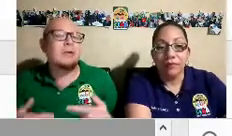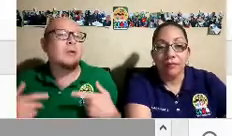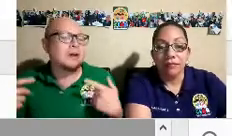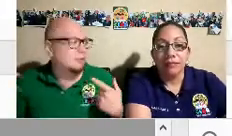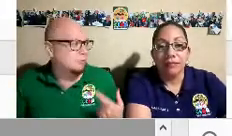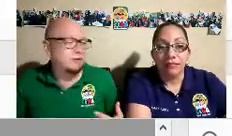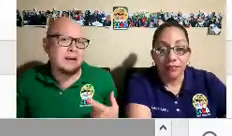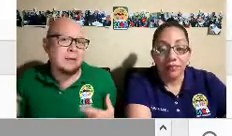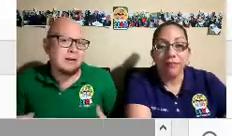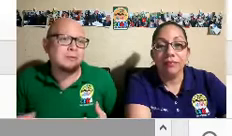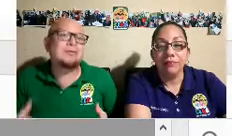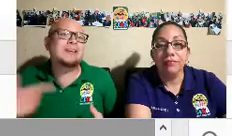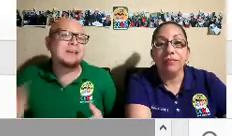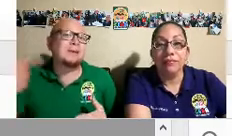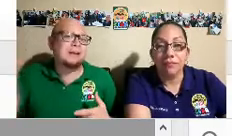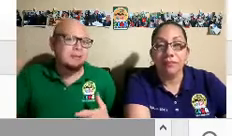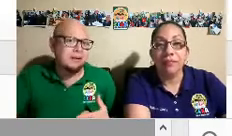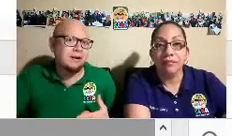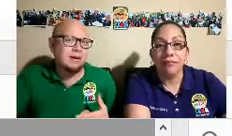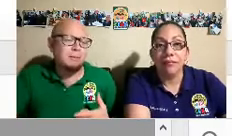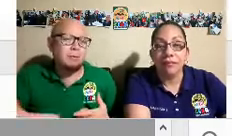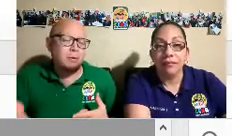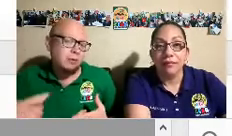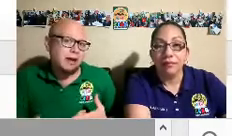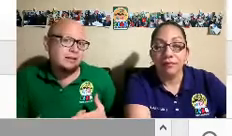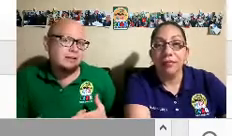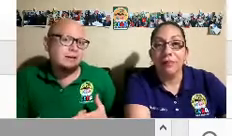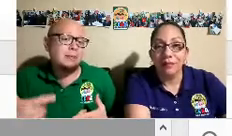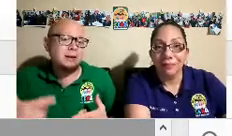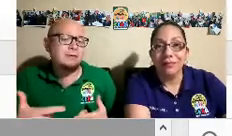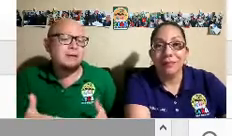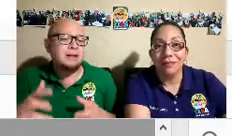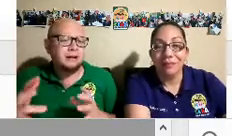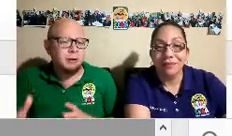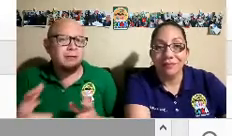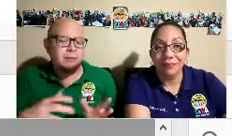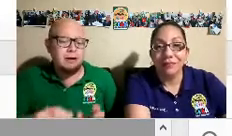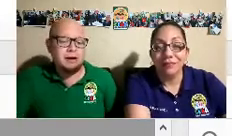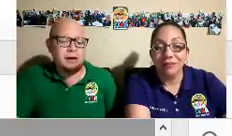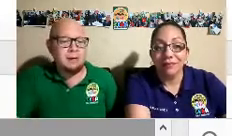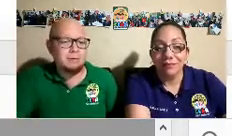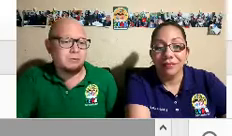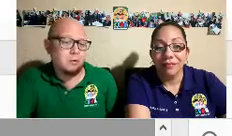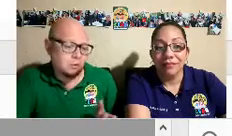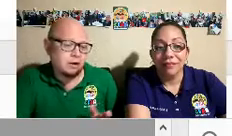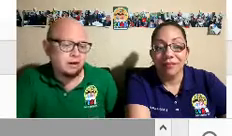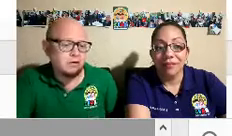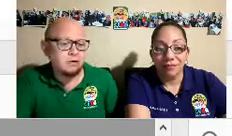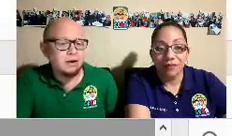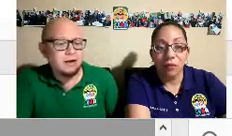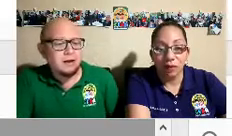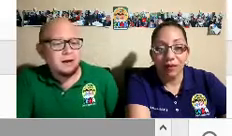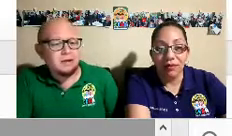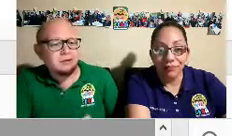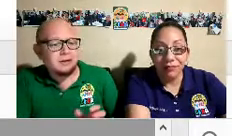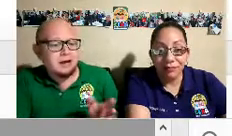con longitudes. La longitud sí nos va a servir como una característica para definir cuál fue el lápiz o color que eligió.